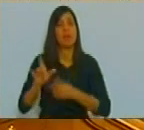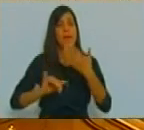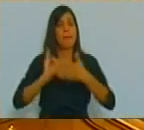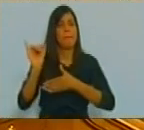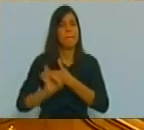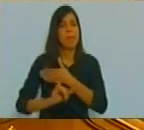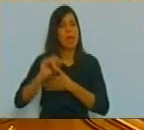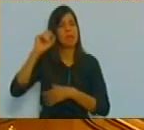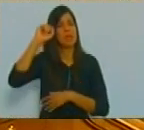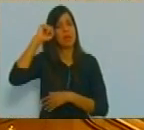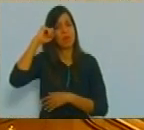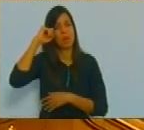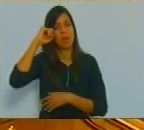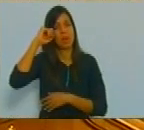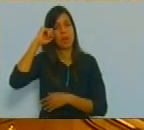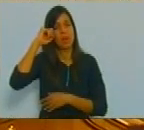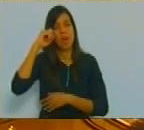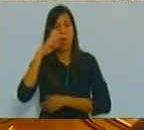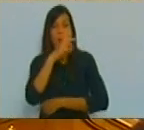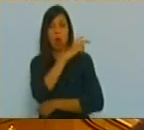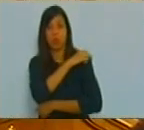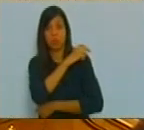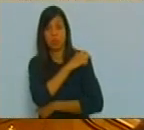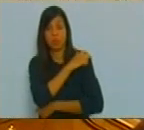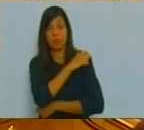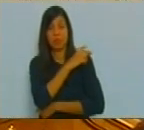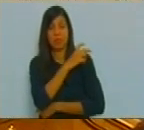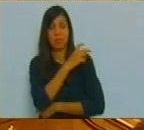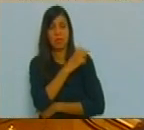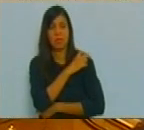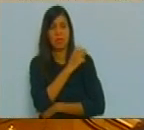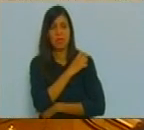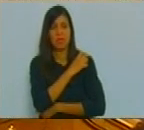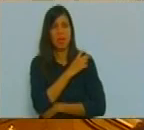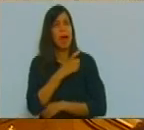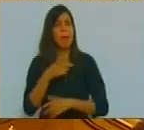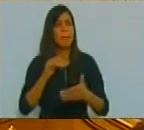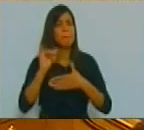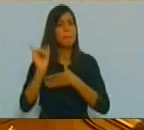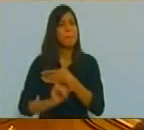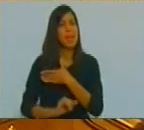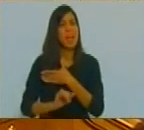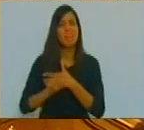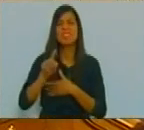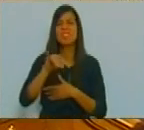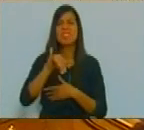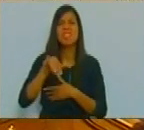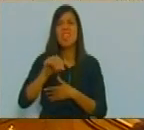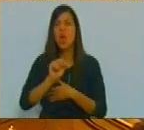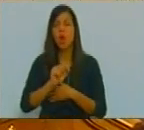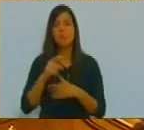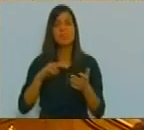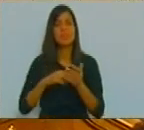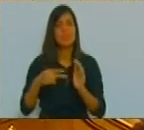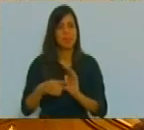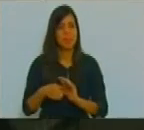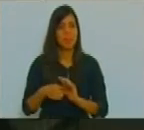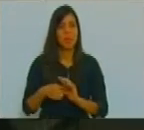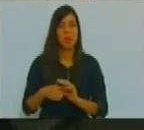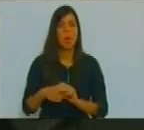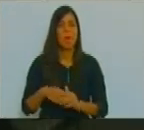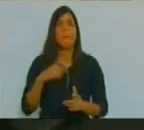tú te recordará viejo soto el plan unión que significaba y reducía el plomo al